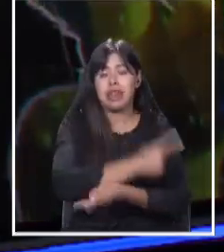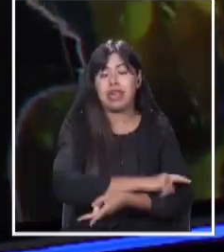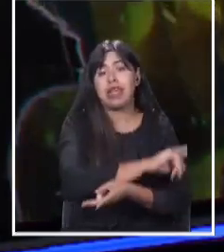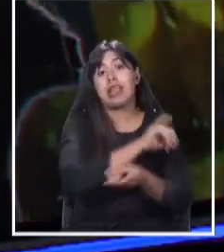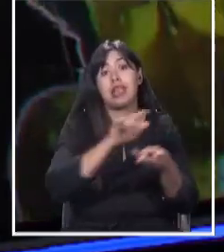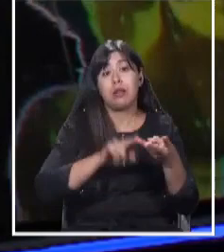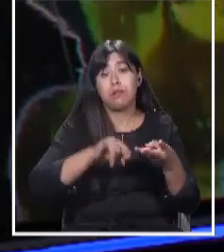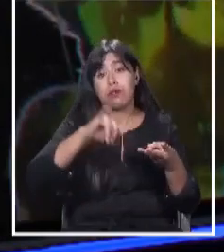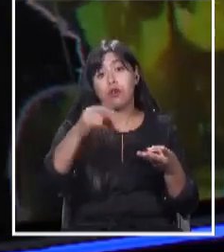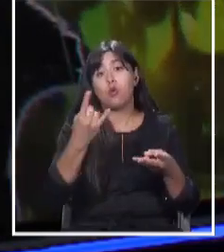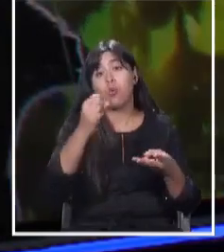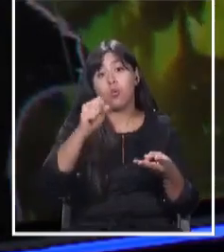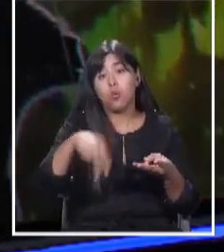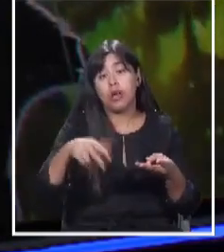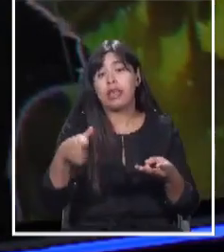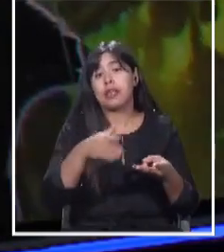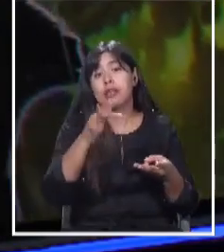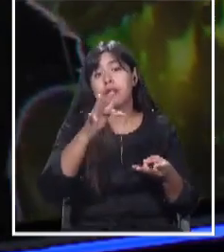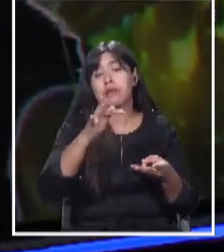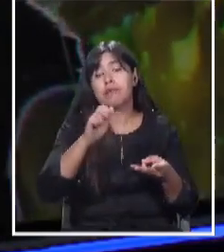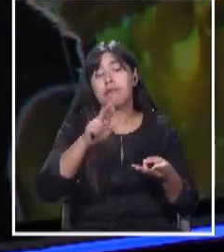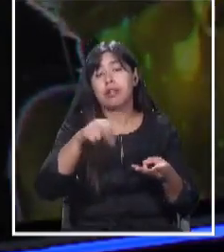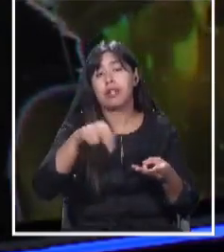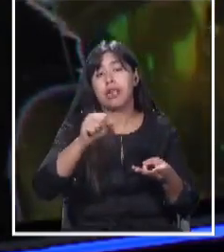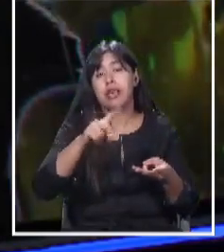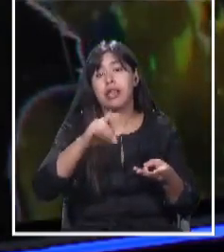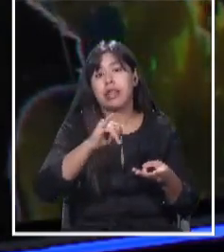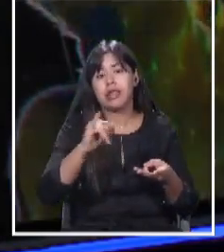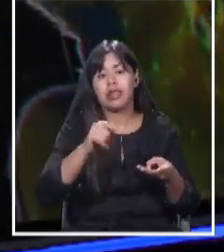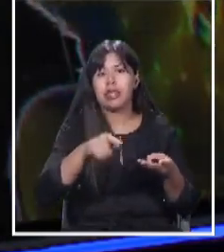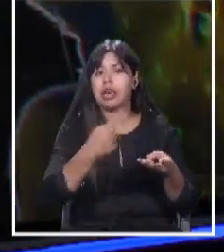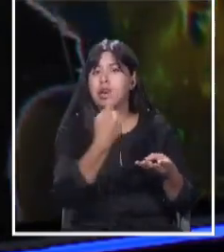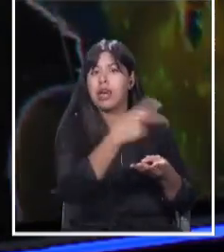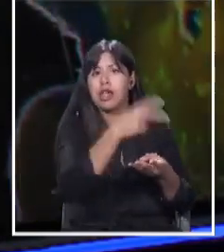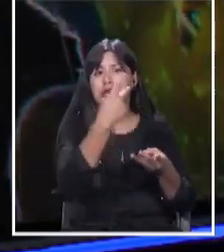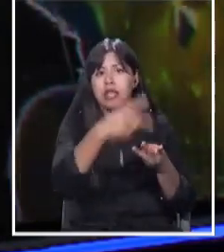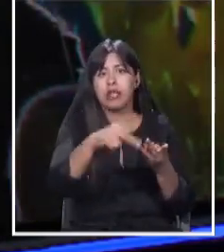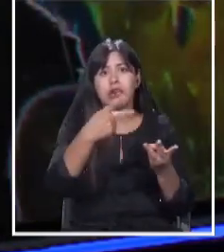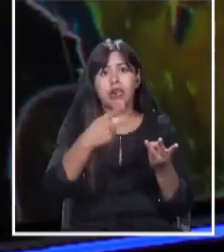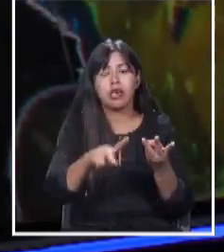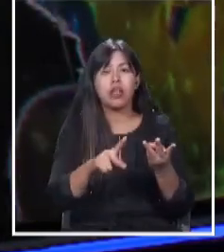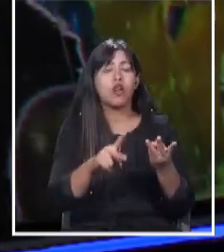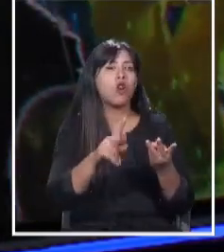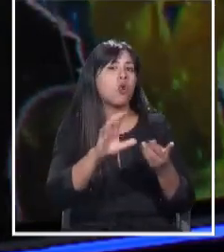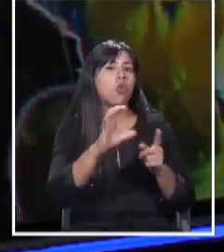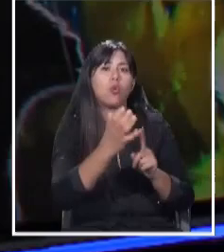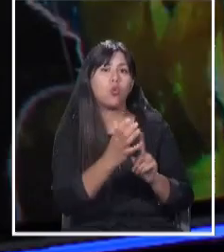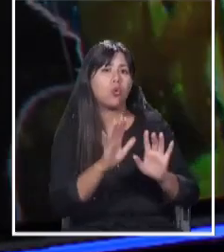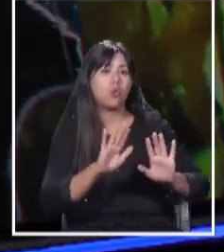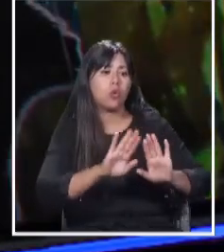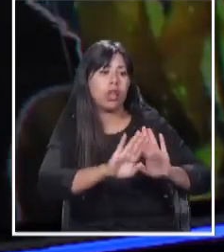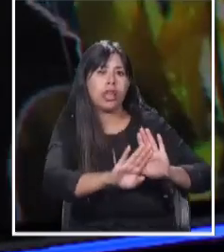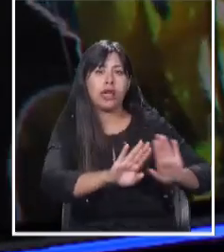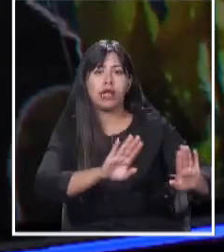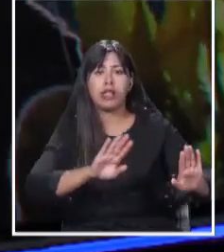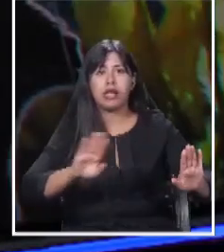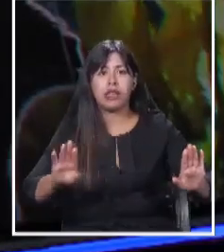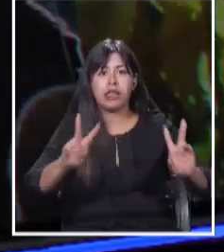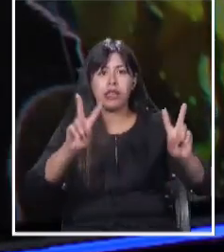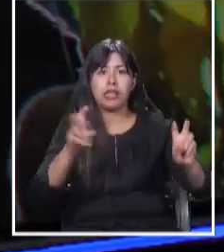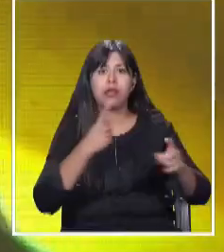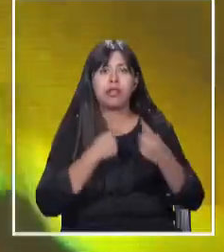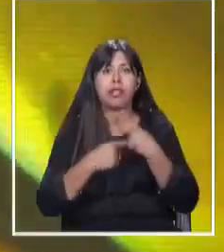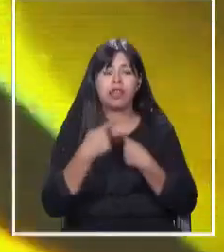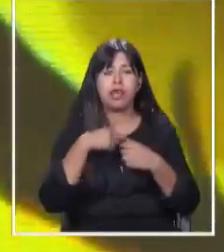su manera de mirar el mar. Y por eso yo decía que es súper necesario llegar a conocer bien qué está pasando, qué intereses hay,